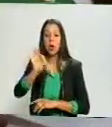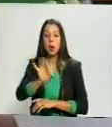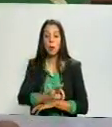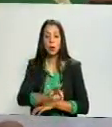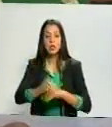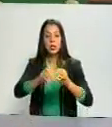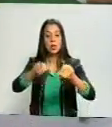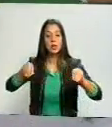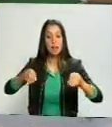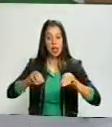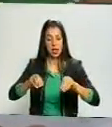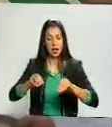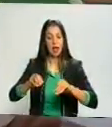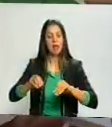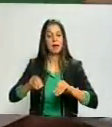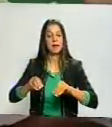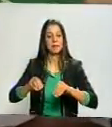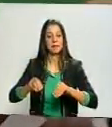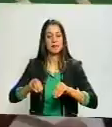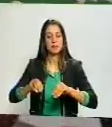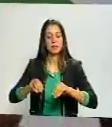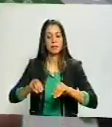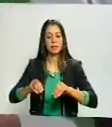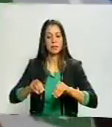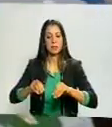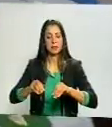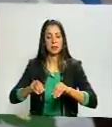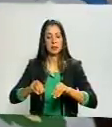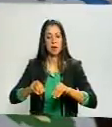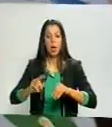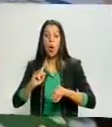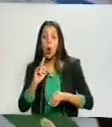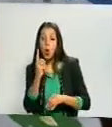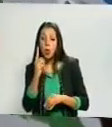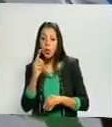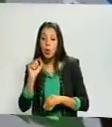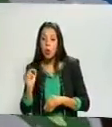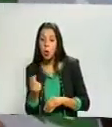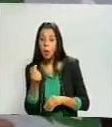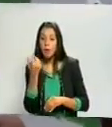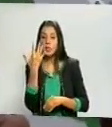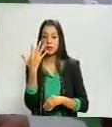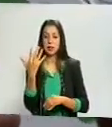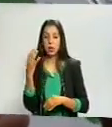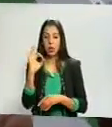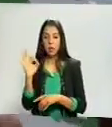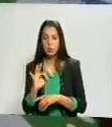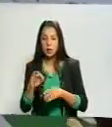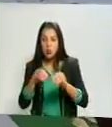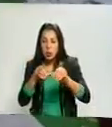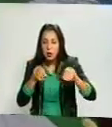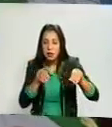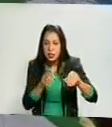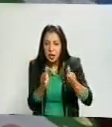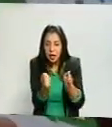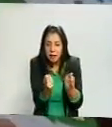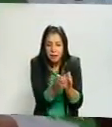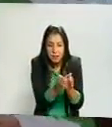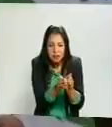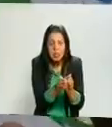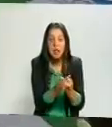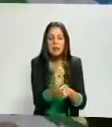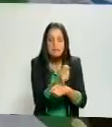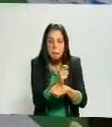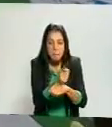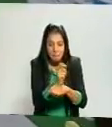este territorio. Y solo el 1,5% del territorio será explotado por